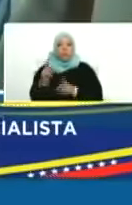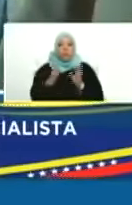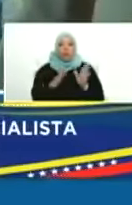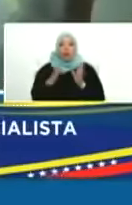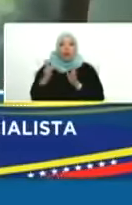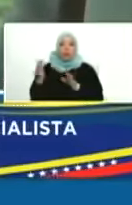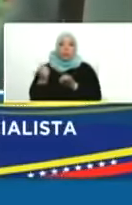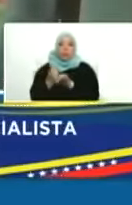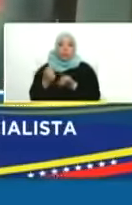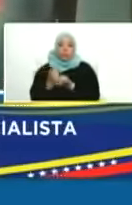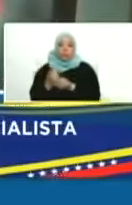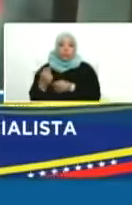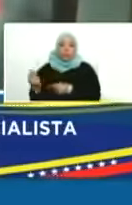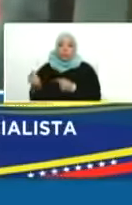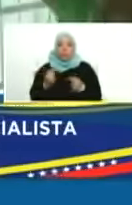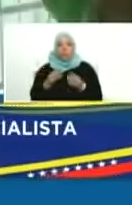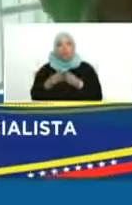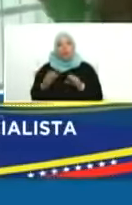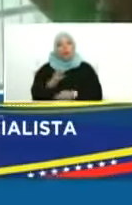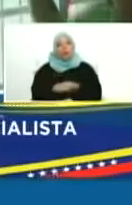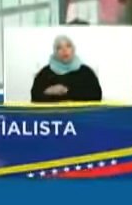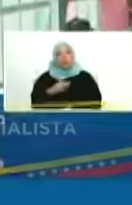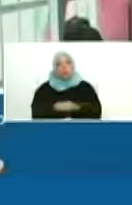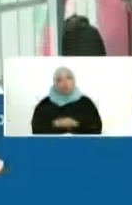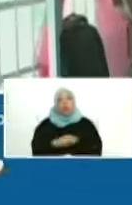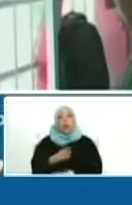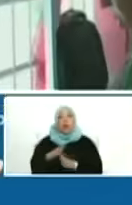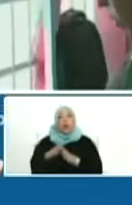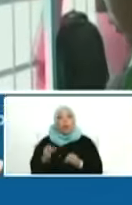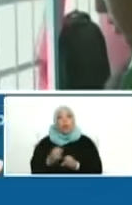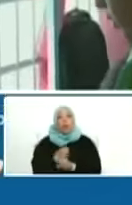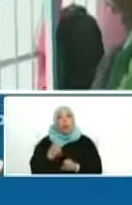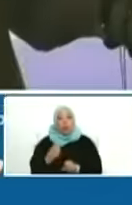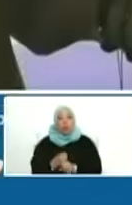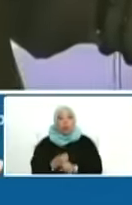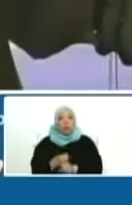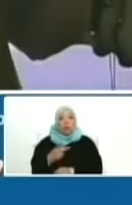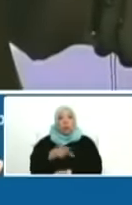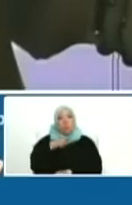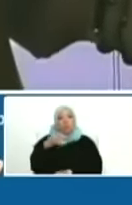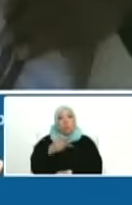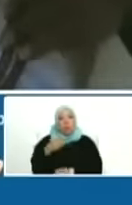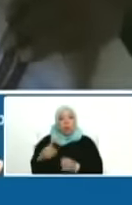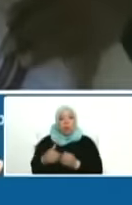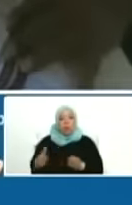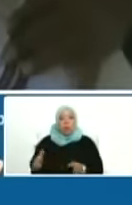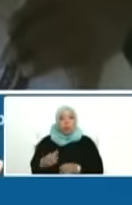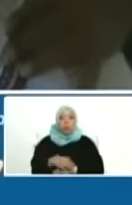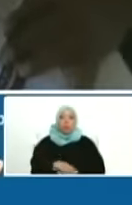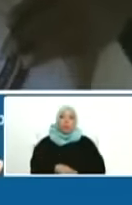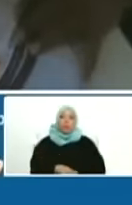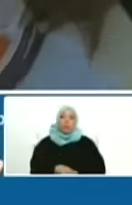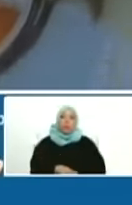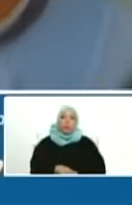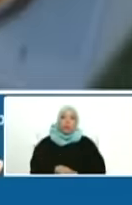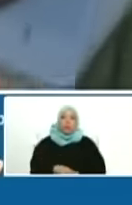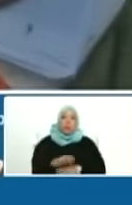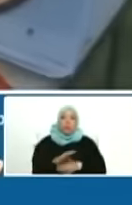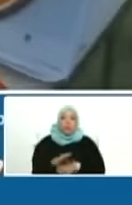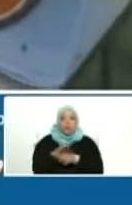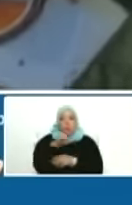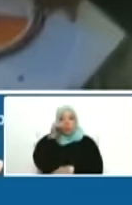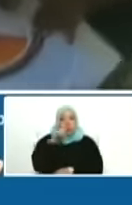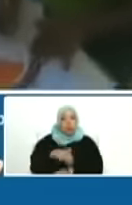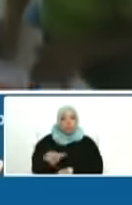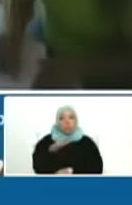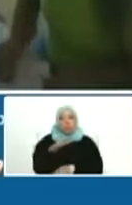articulador de todas las misiones, grandes misiones y políticas públicas para proteger al pueblo,